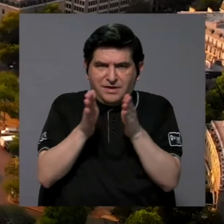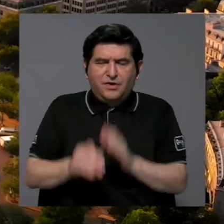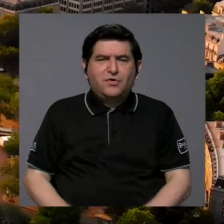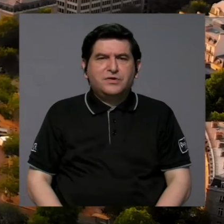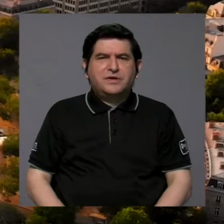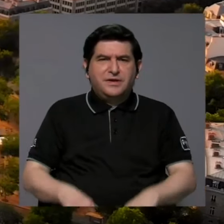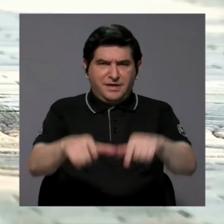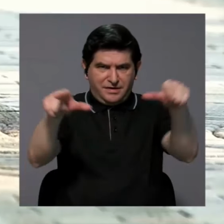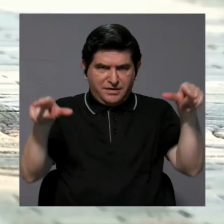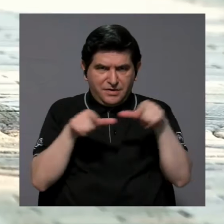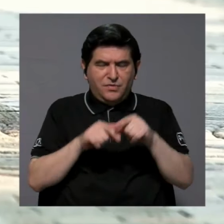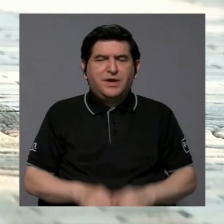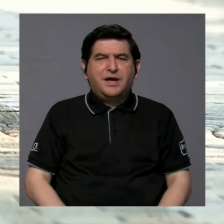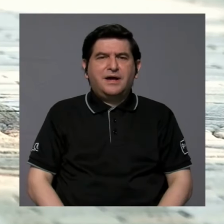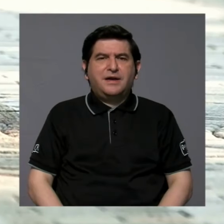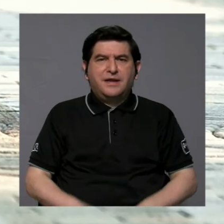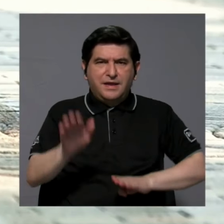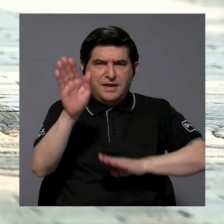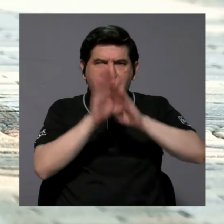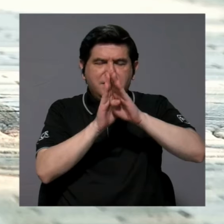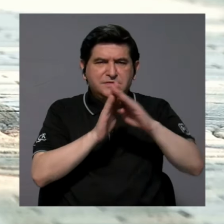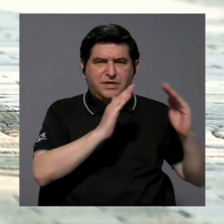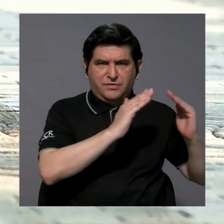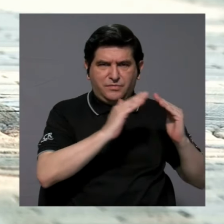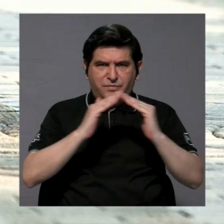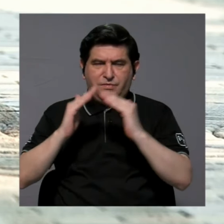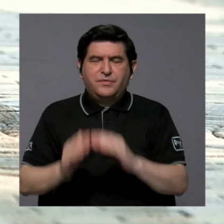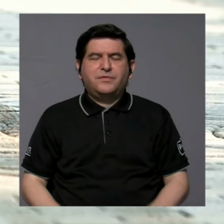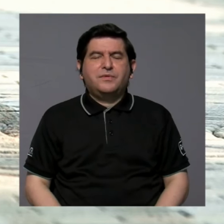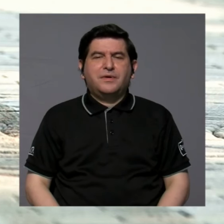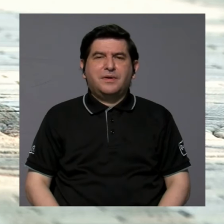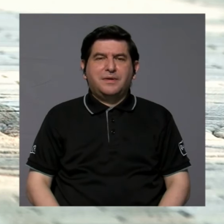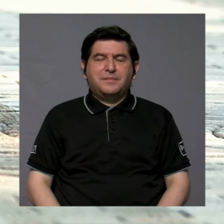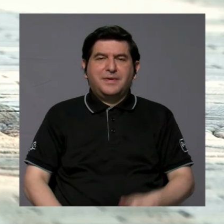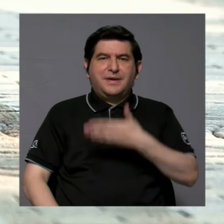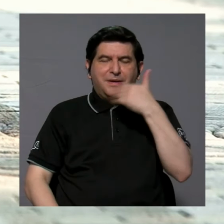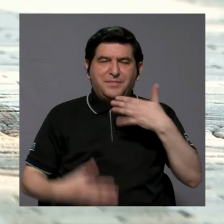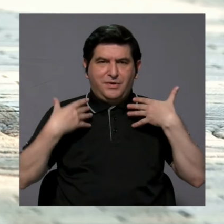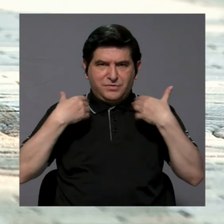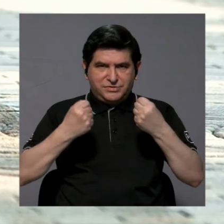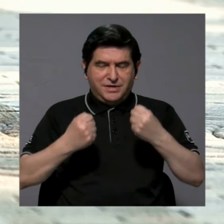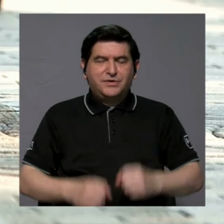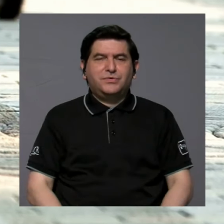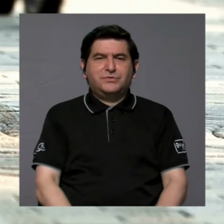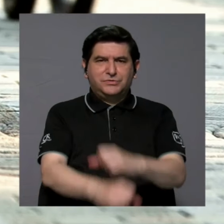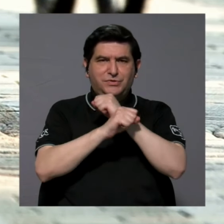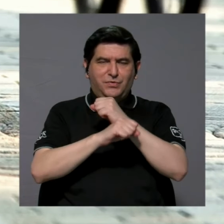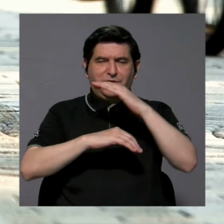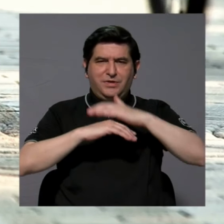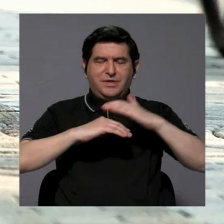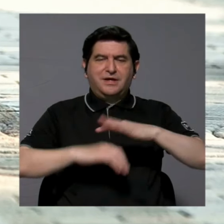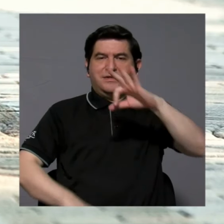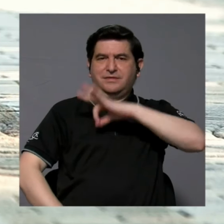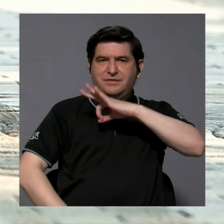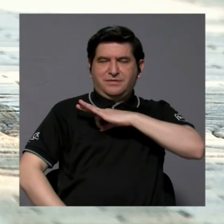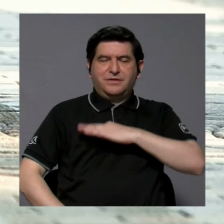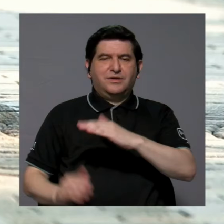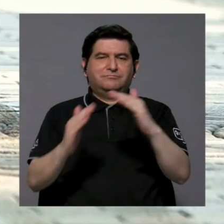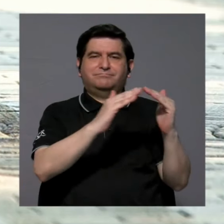su desarrollo urbano, con el fin de procurar la salud, seguridad, comodidad y bienestar de la